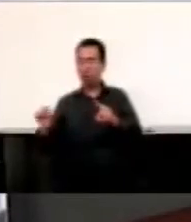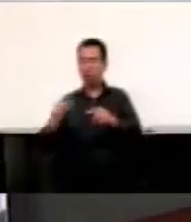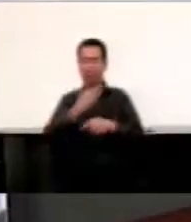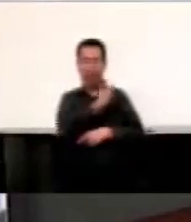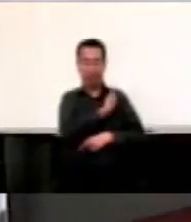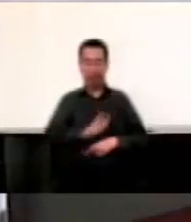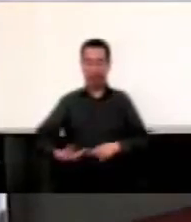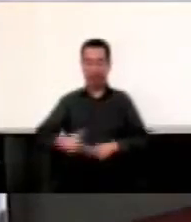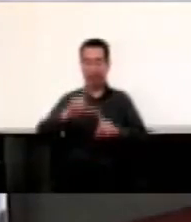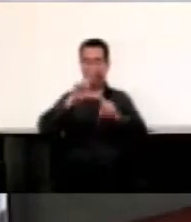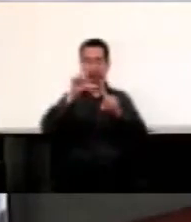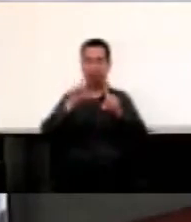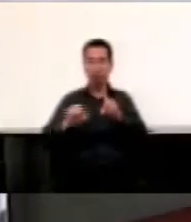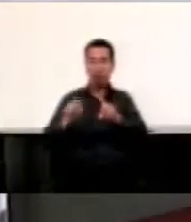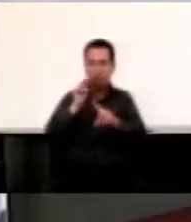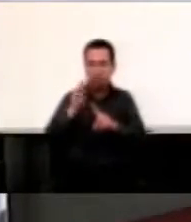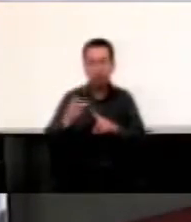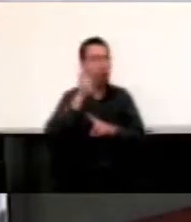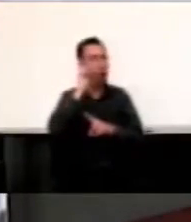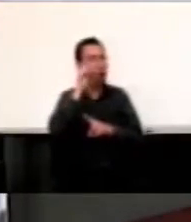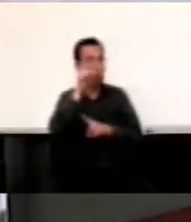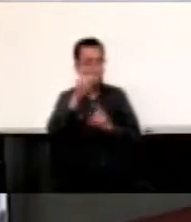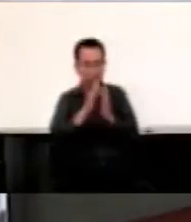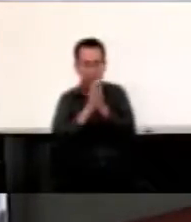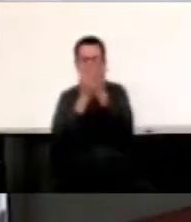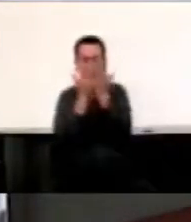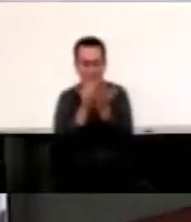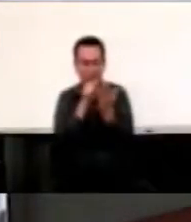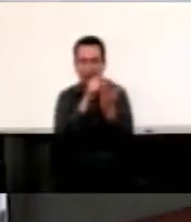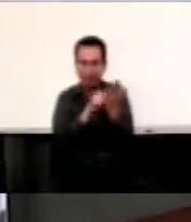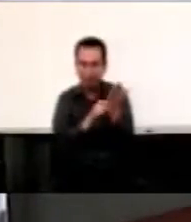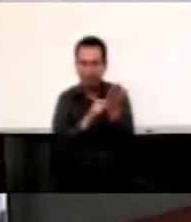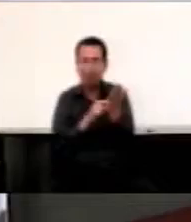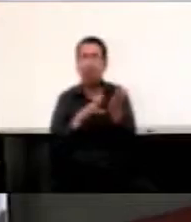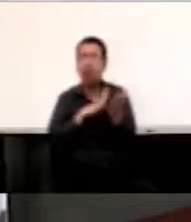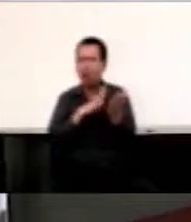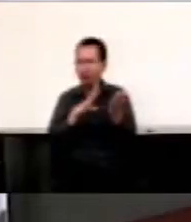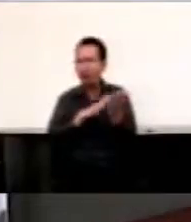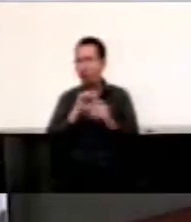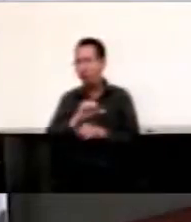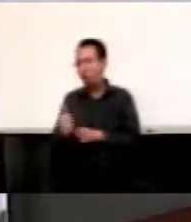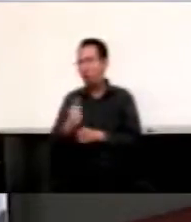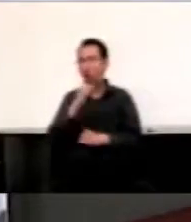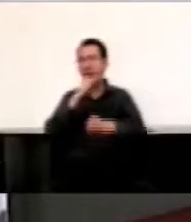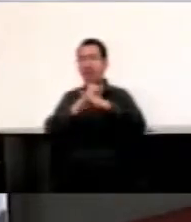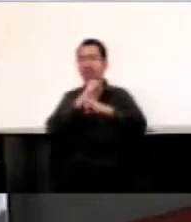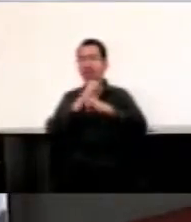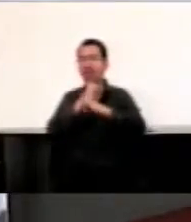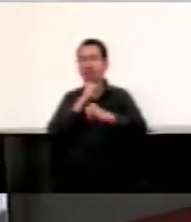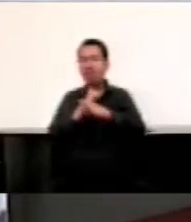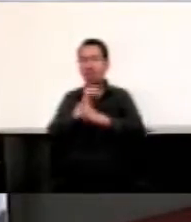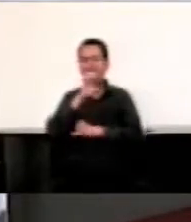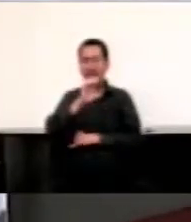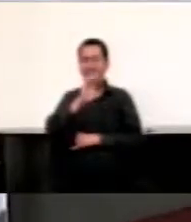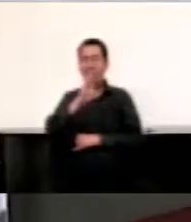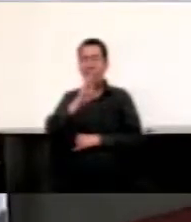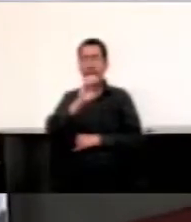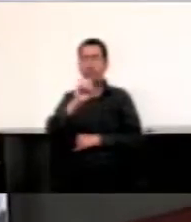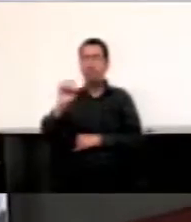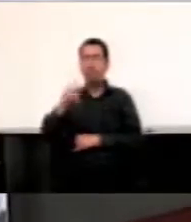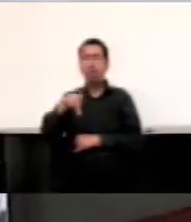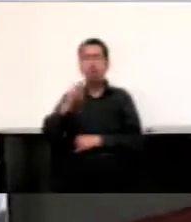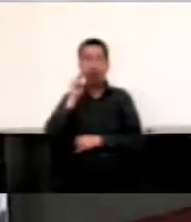invito además, quienes tengan el libro, a que descarguen el ebook, porque es muy interesante ver las gráficas,